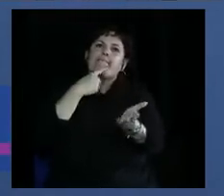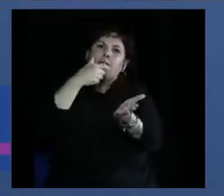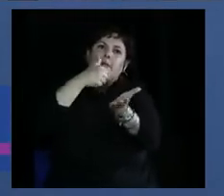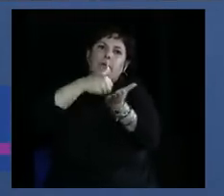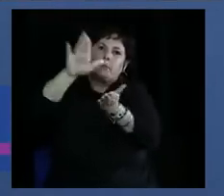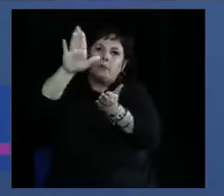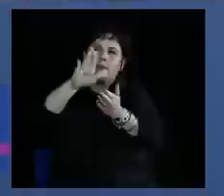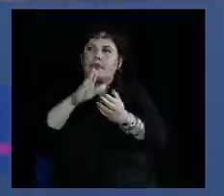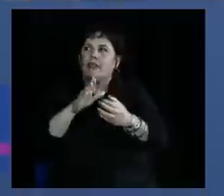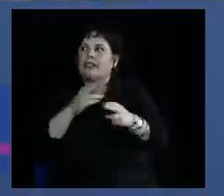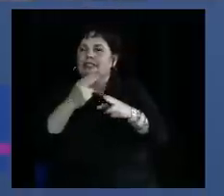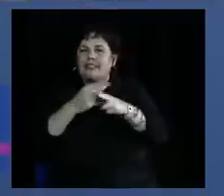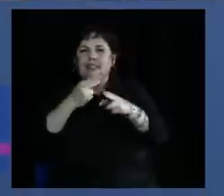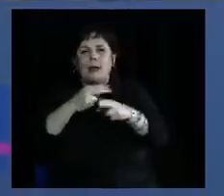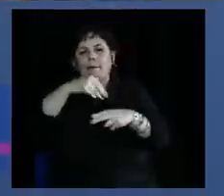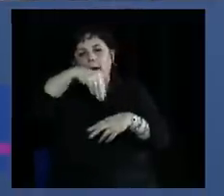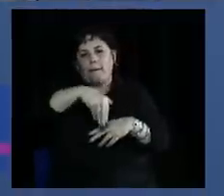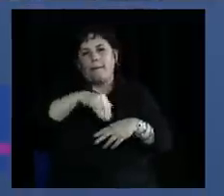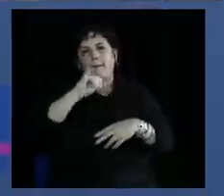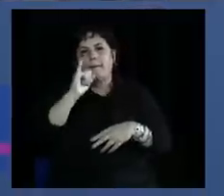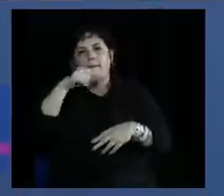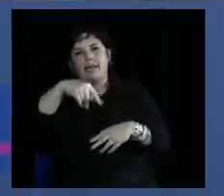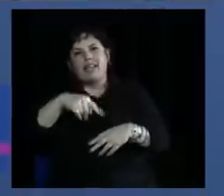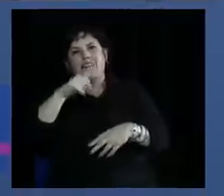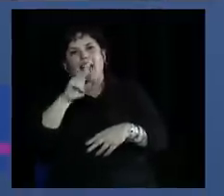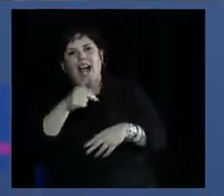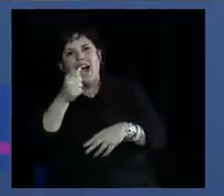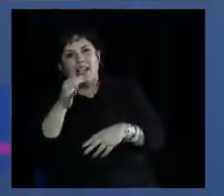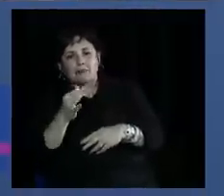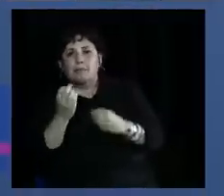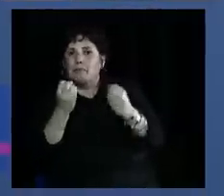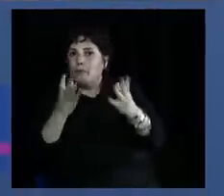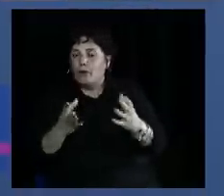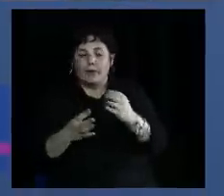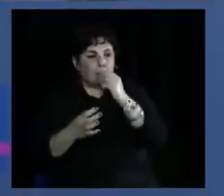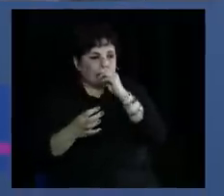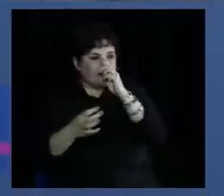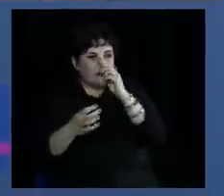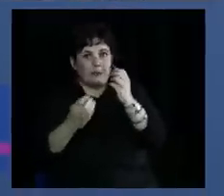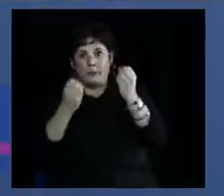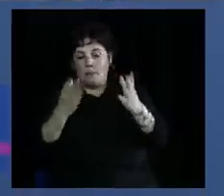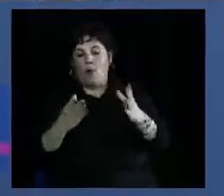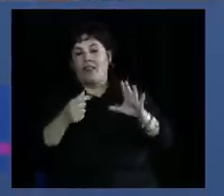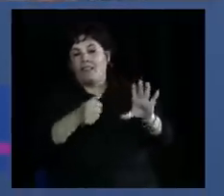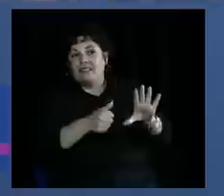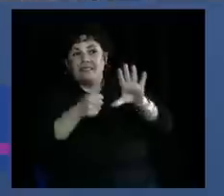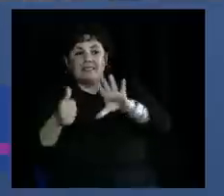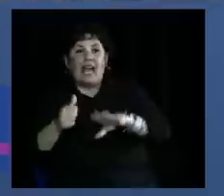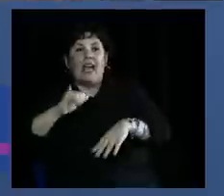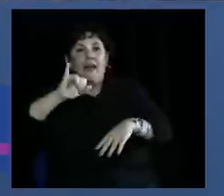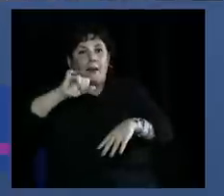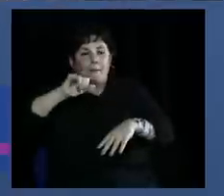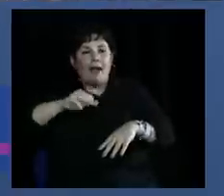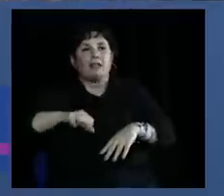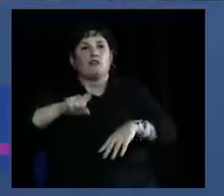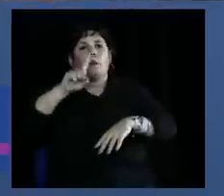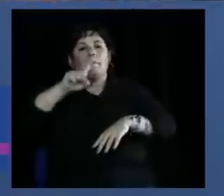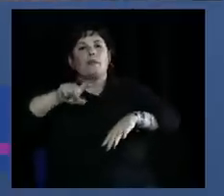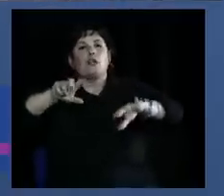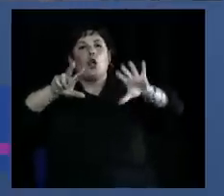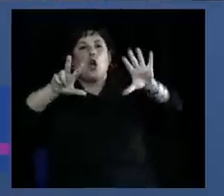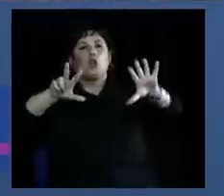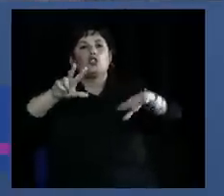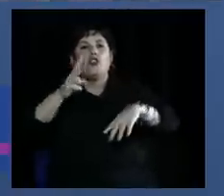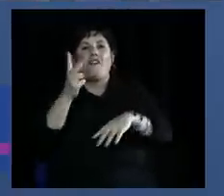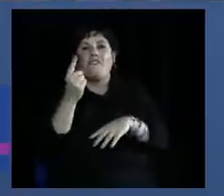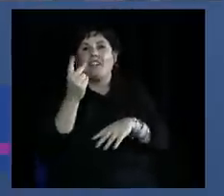las mingas. Las mingas, ¿no? Exactamente, sí. ¿Y por qué digo esto? Porque también el 6 de mayo, pero de